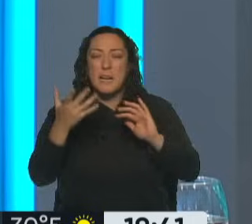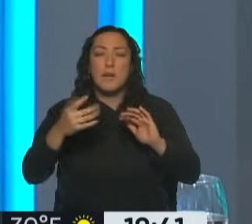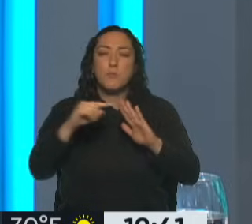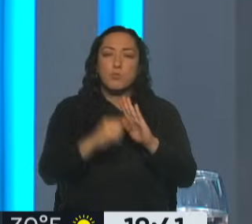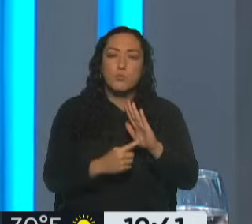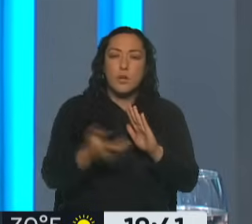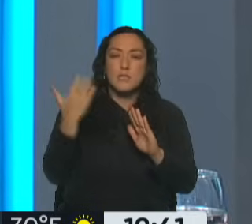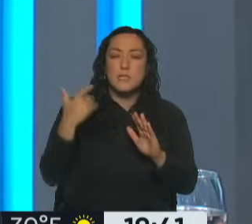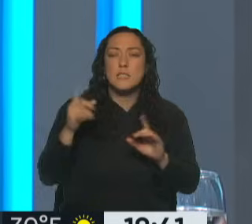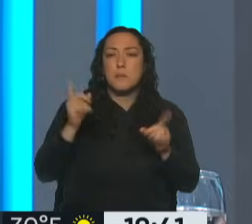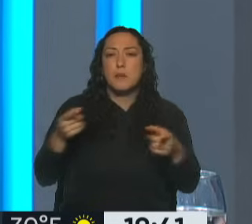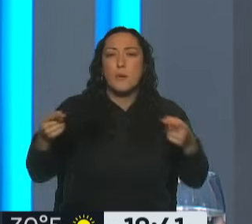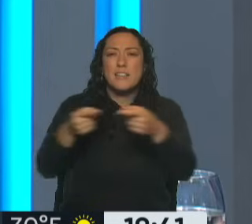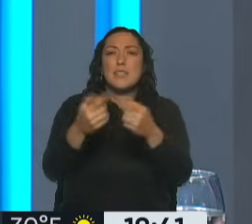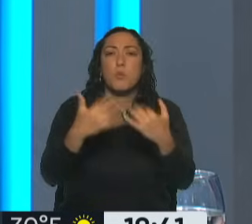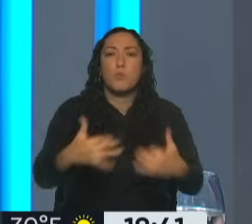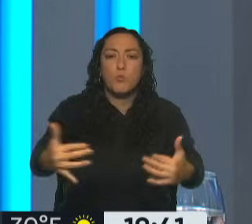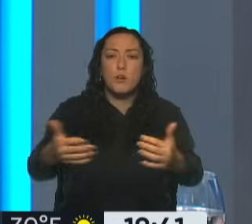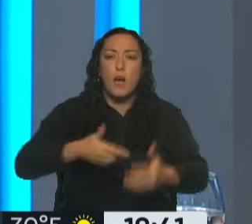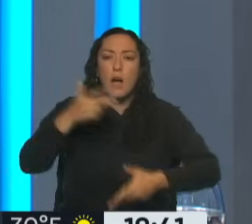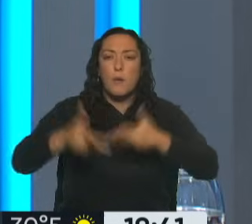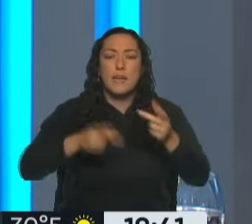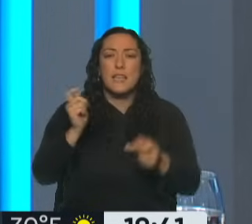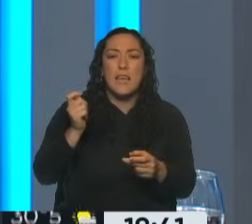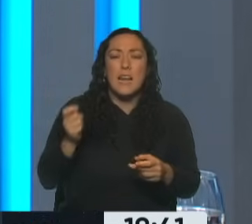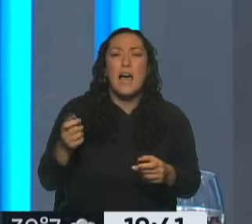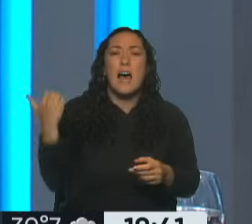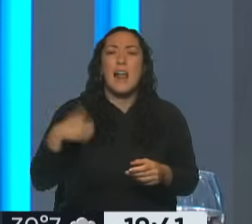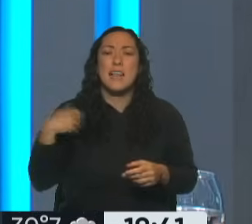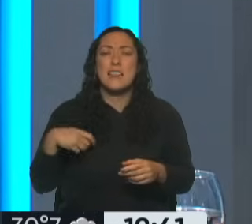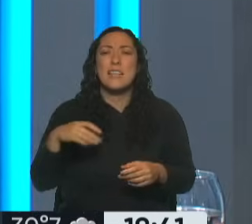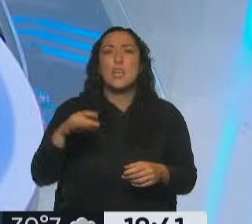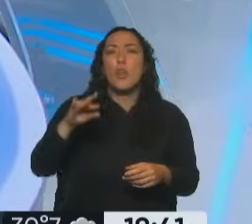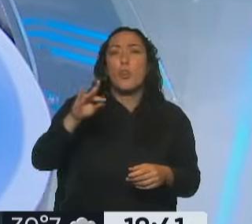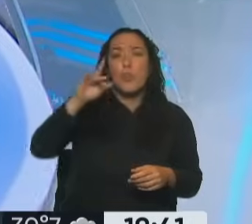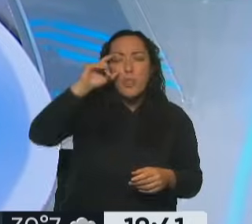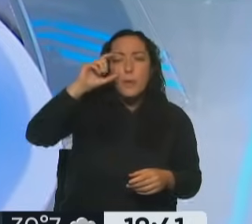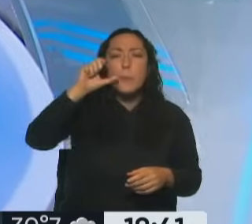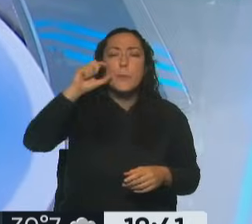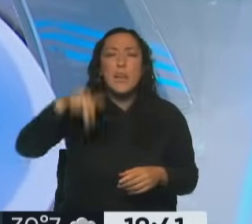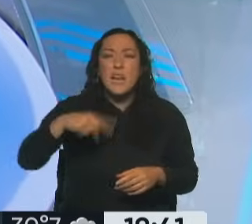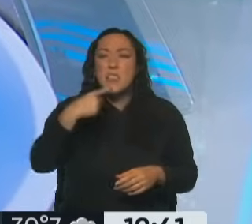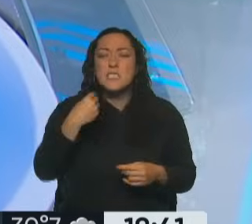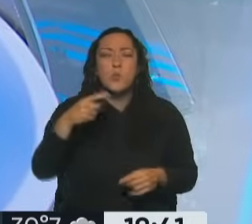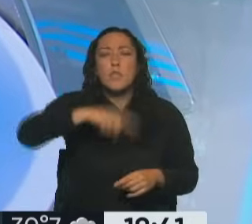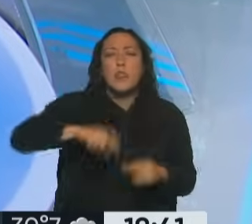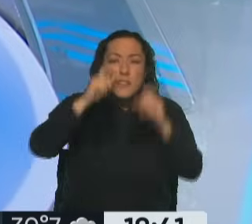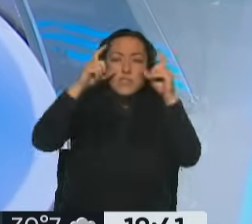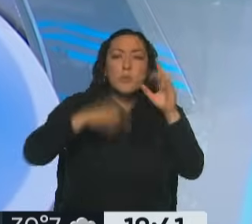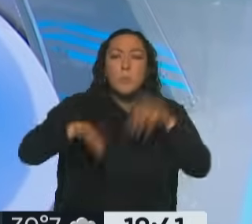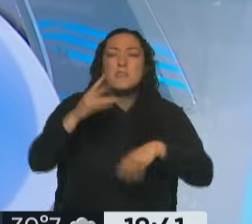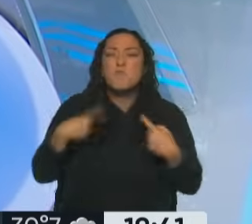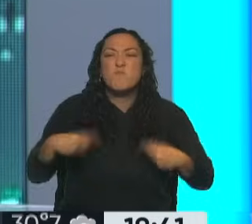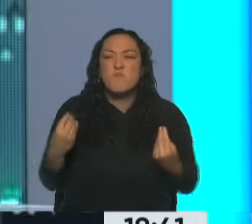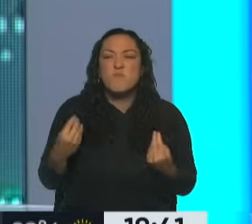Y a quién le habló también, porque arranca diciendo a los argentinos de bien, pero ¿a qué le pusieron el ojo dentro de todo lo que dijo el presidente electo?